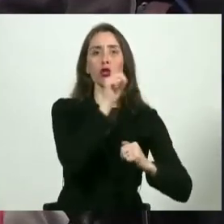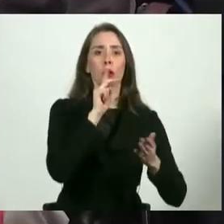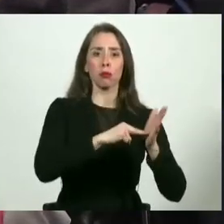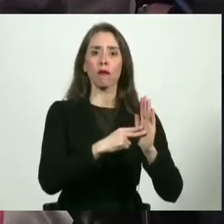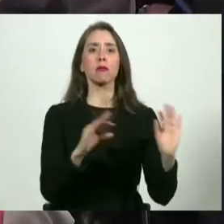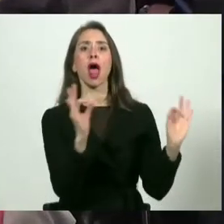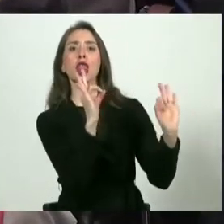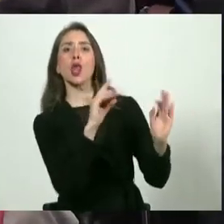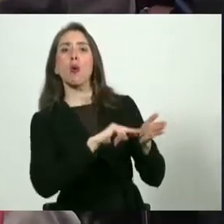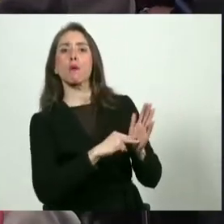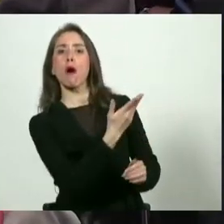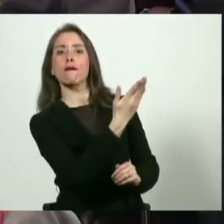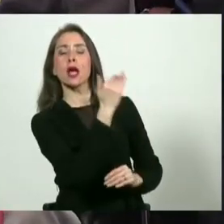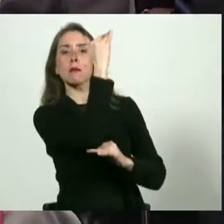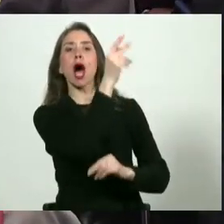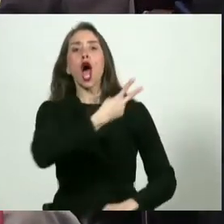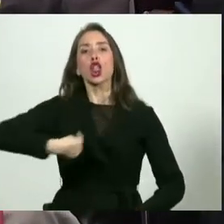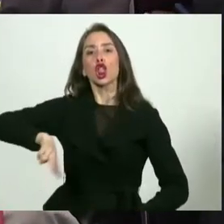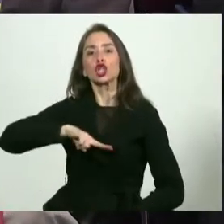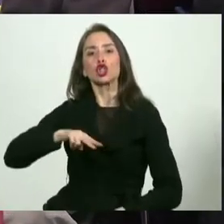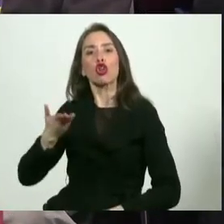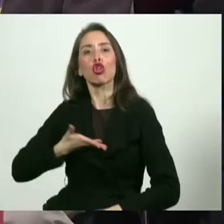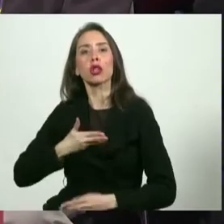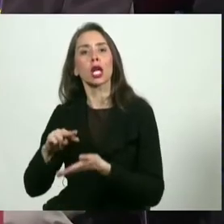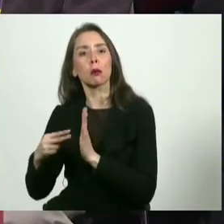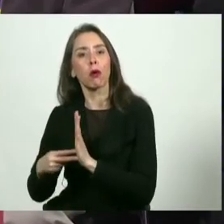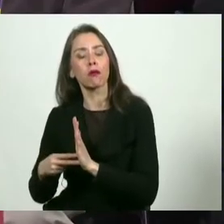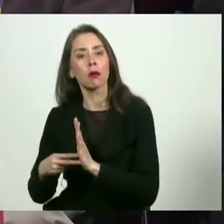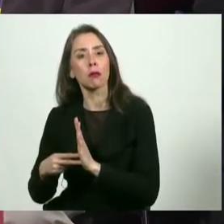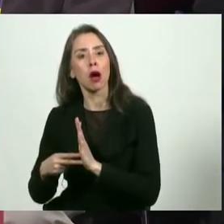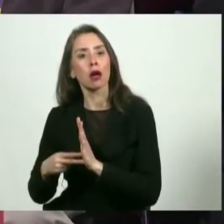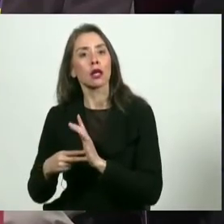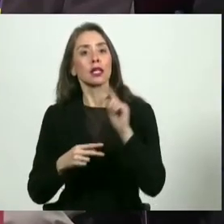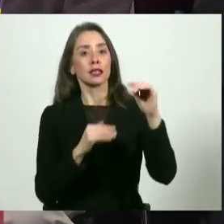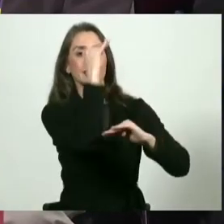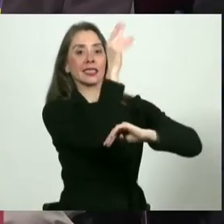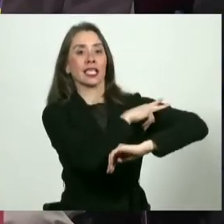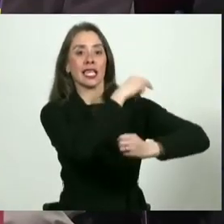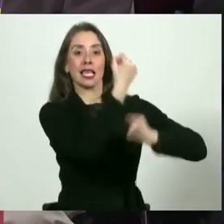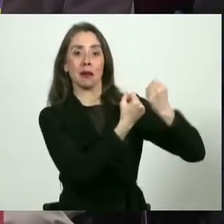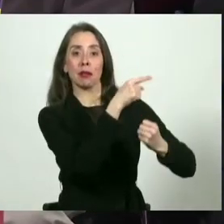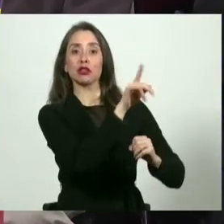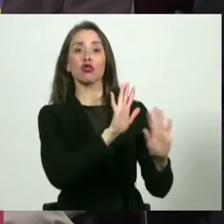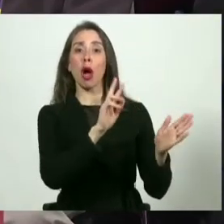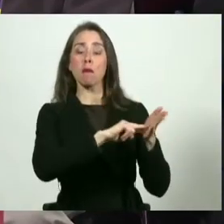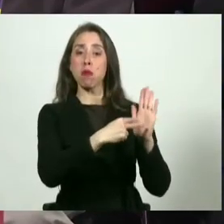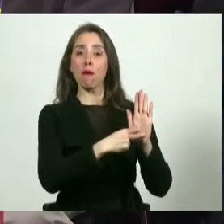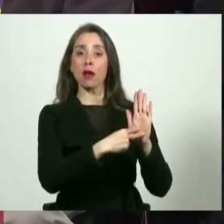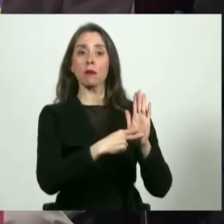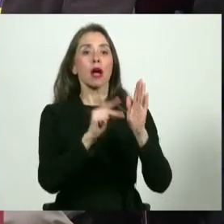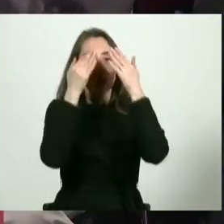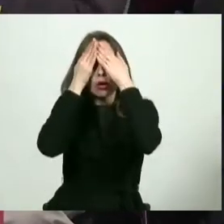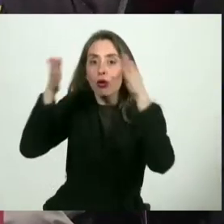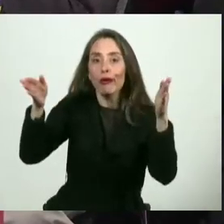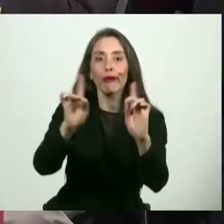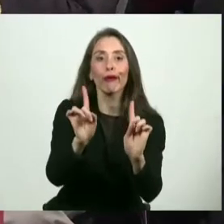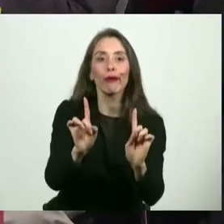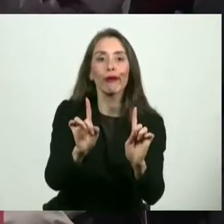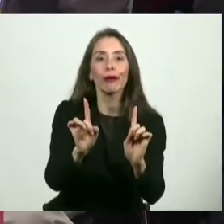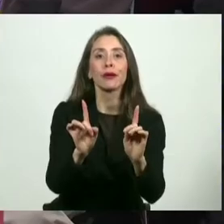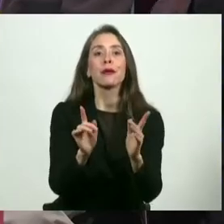no tiene ningún problema. El problema lo tenemos nosotros. Y en la medida que el empleador no tiene un problema, no hay apertura.